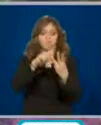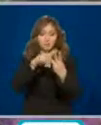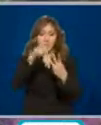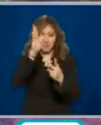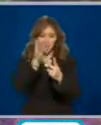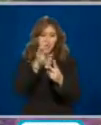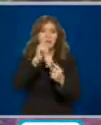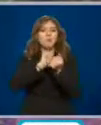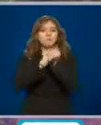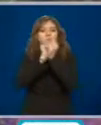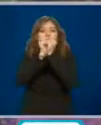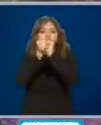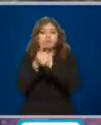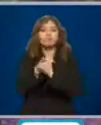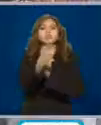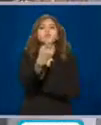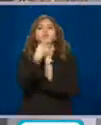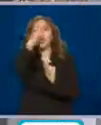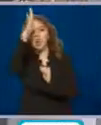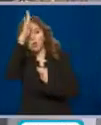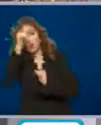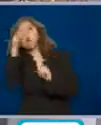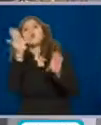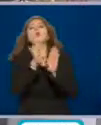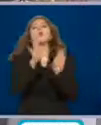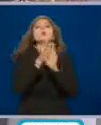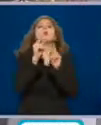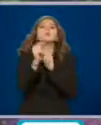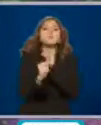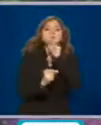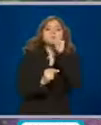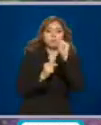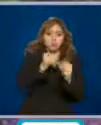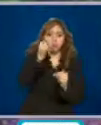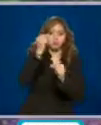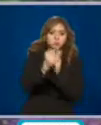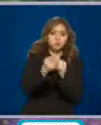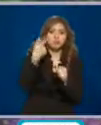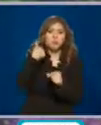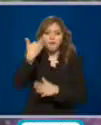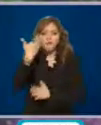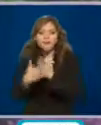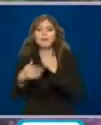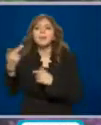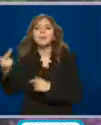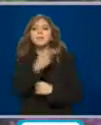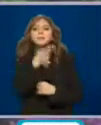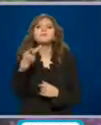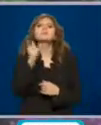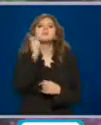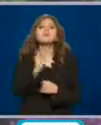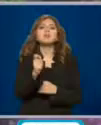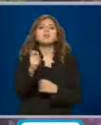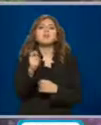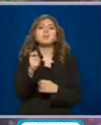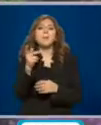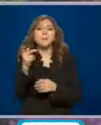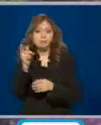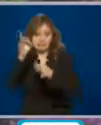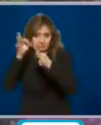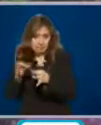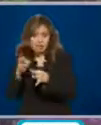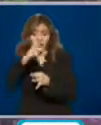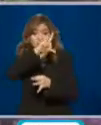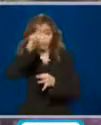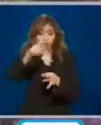ya empieza a haber este movimiento, los acuerdos, las cuestiones así como empezar a ver qué es lo que está pasando realmente, ¿no? Y ya las